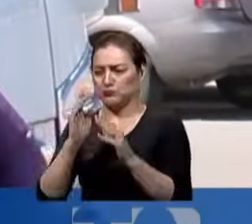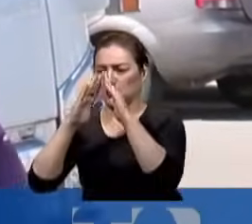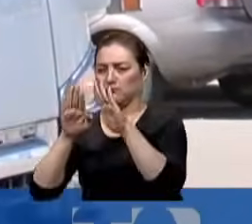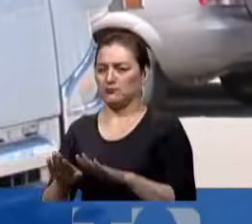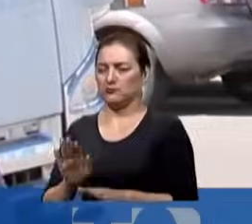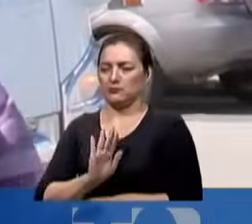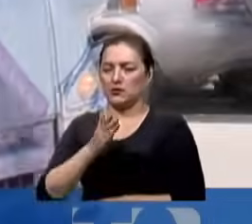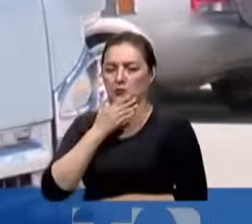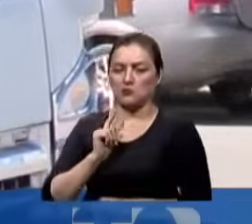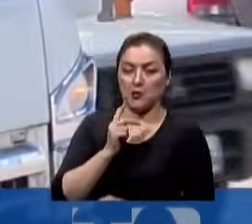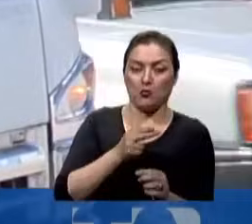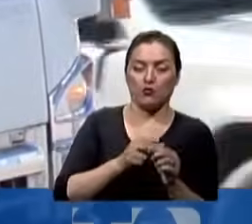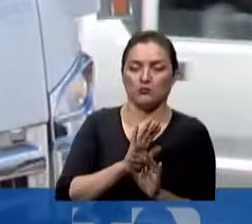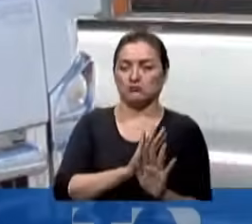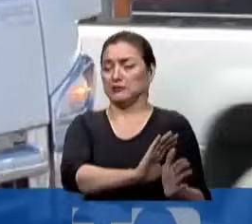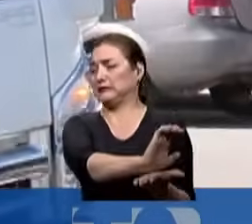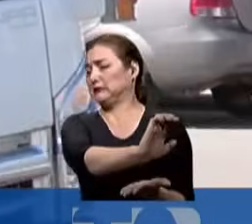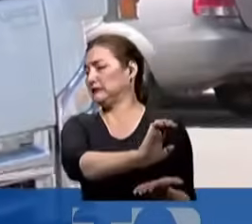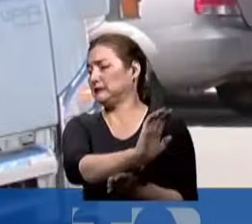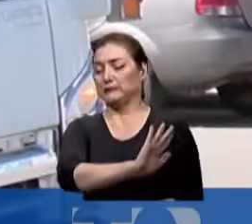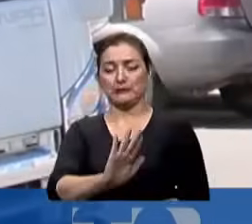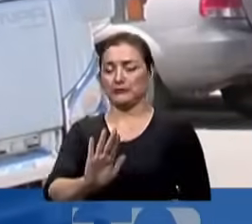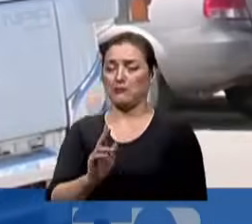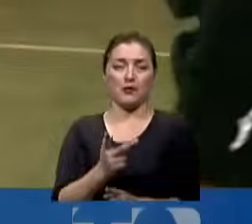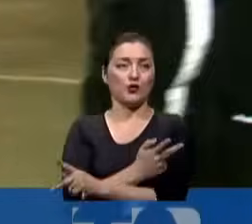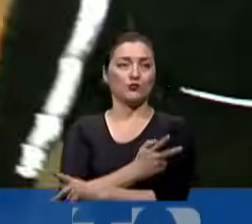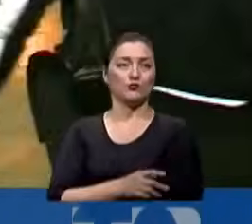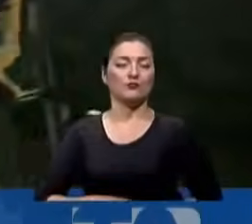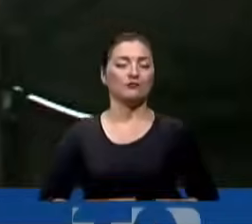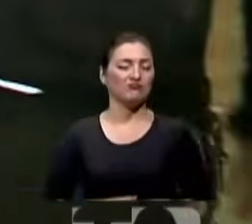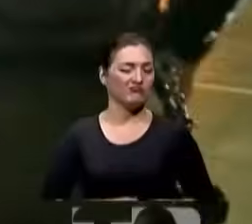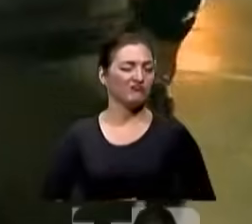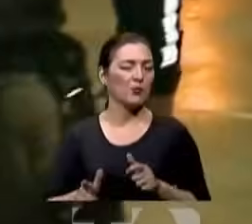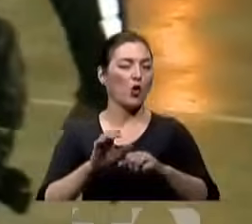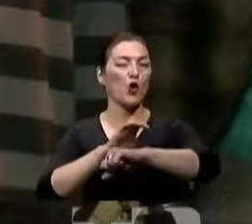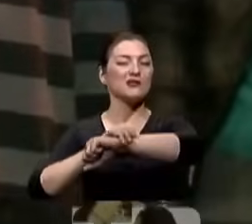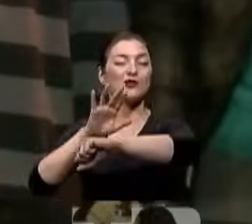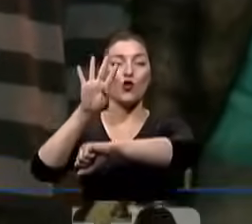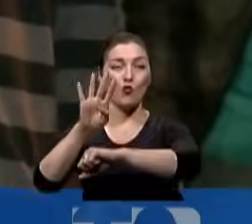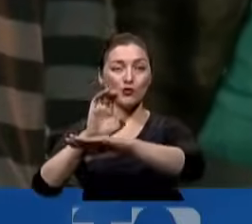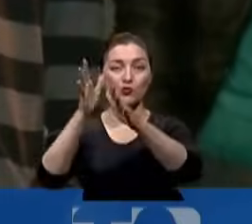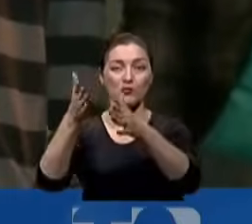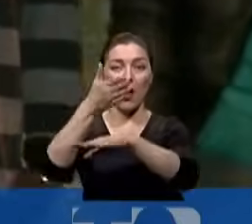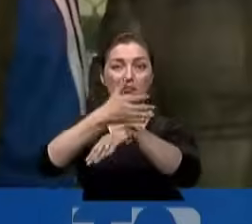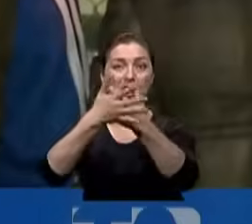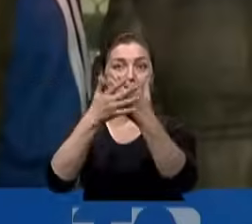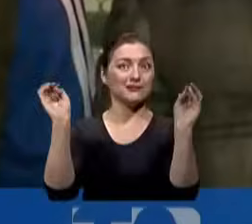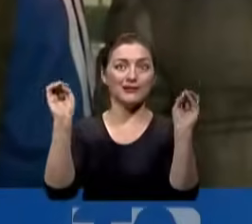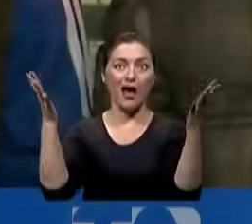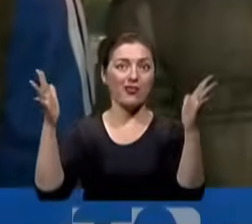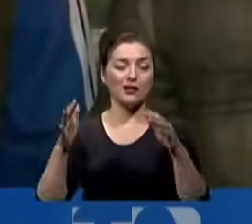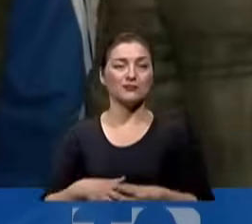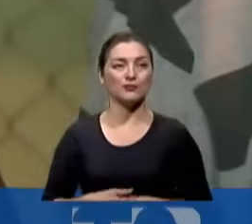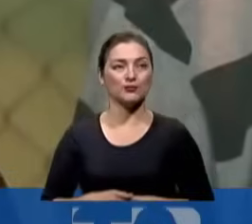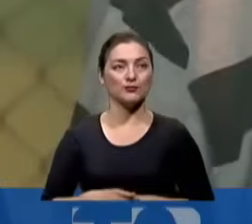sí, por eso yo por acá no vengo. Prefiero evitar, eso sí, porque sí es peligroso por aquí. Los 4 detenidos son ecuatorianos y no cuentan con antecedentes